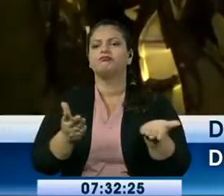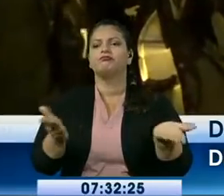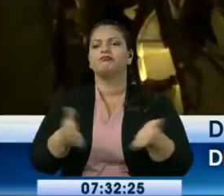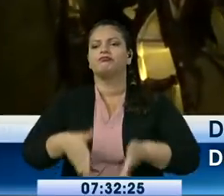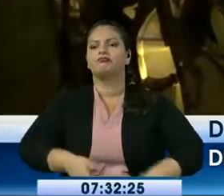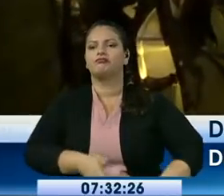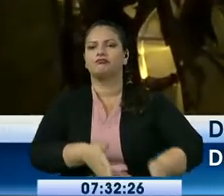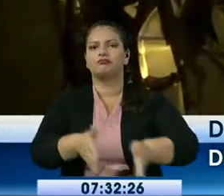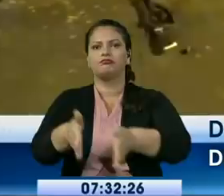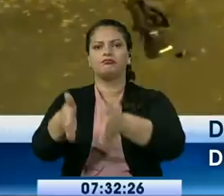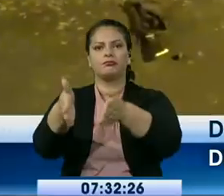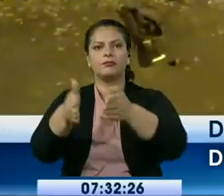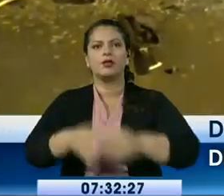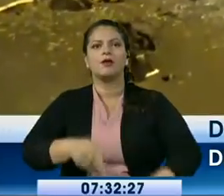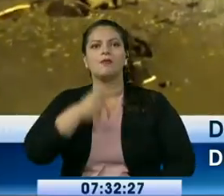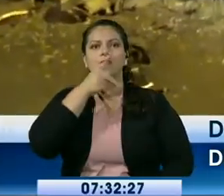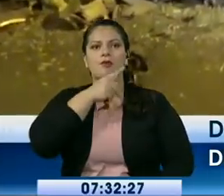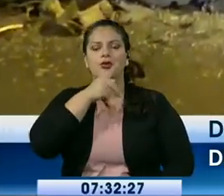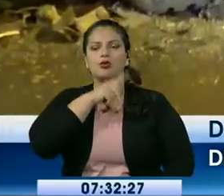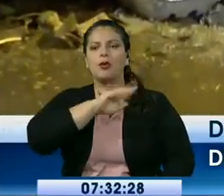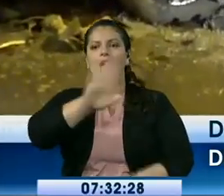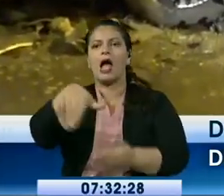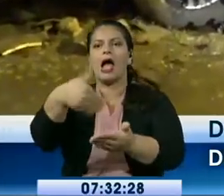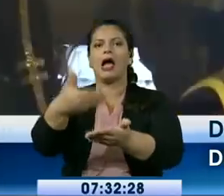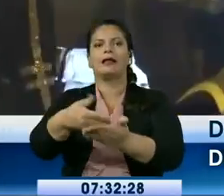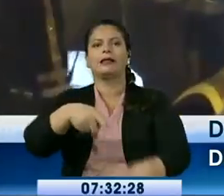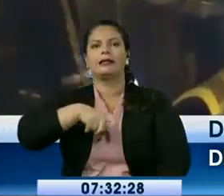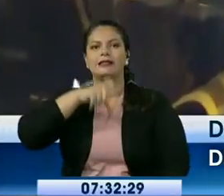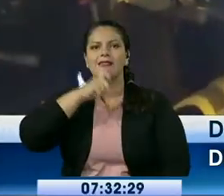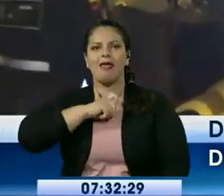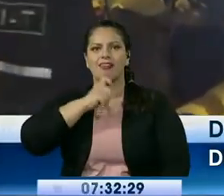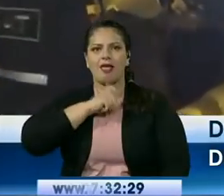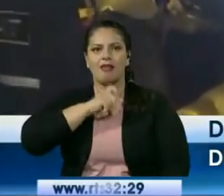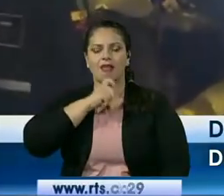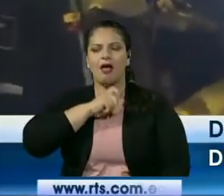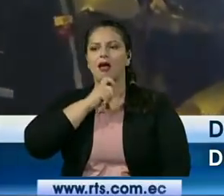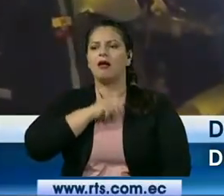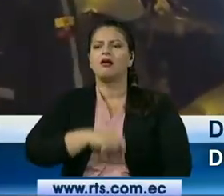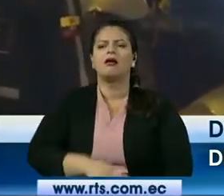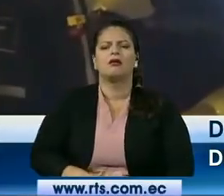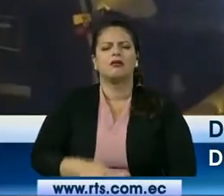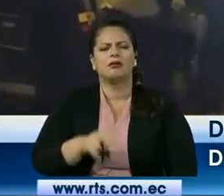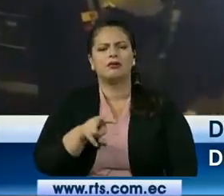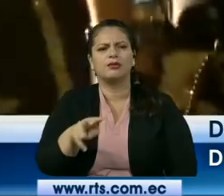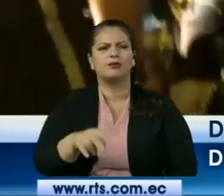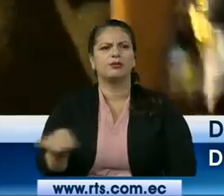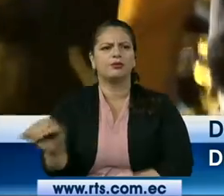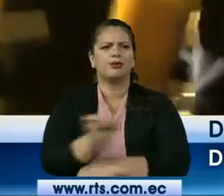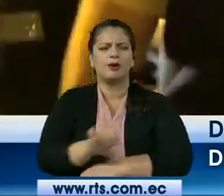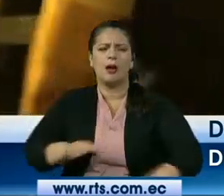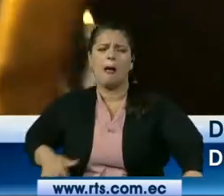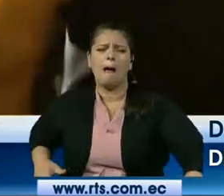cuando dos vehículos impactaron. Uno de los heridos quedó atrapado y murió en el hospital Verde Ceballos.